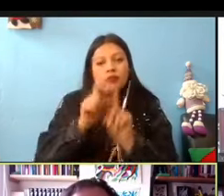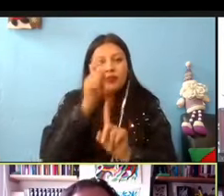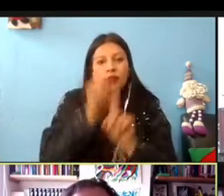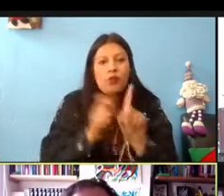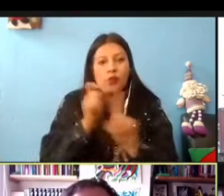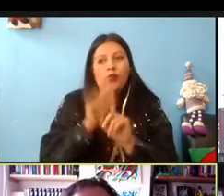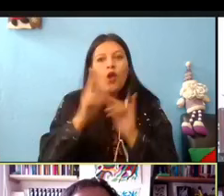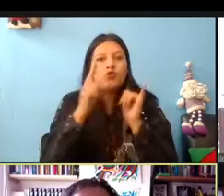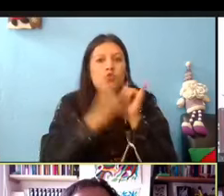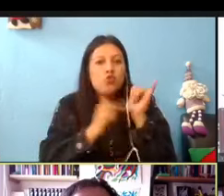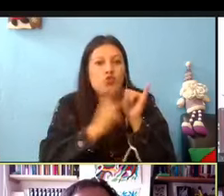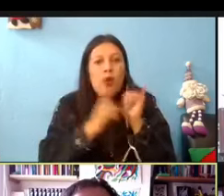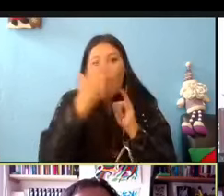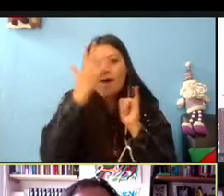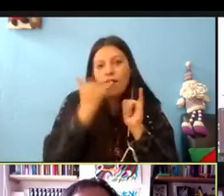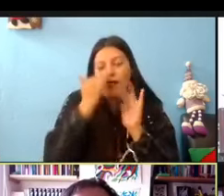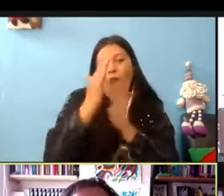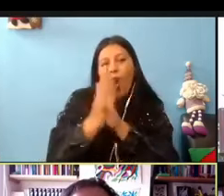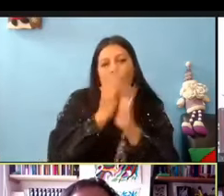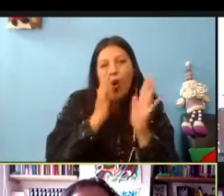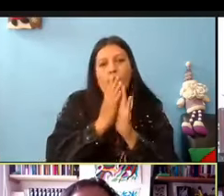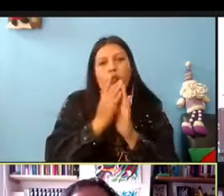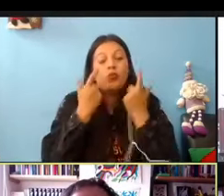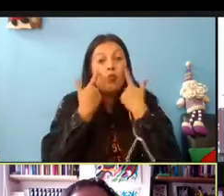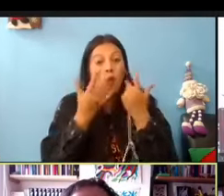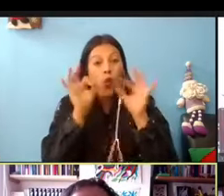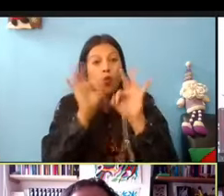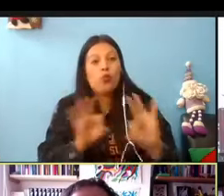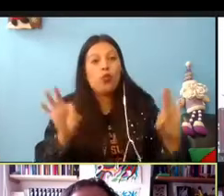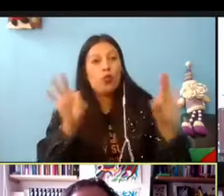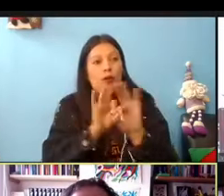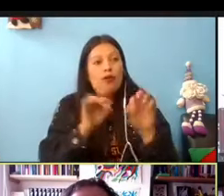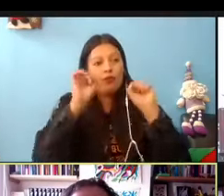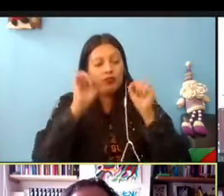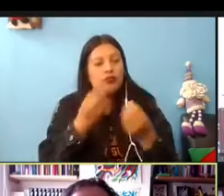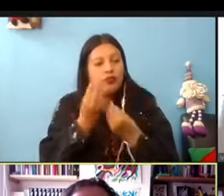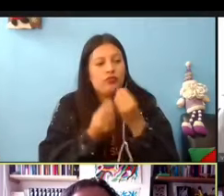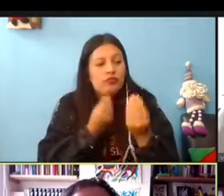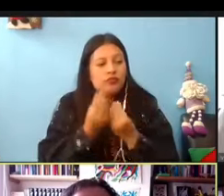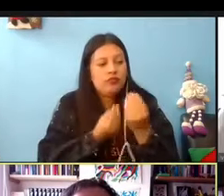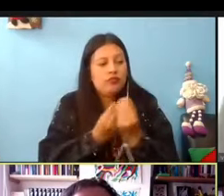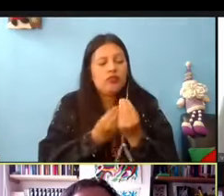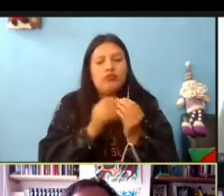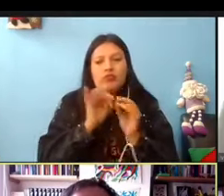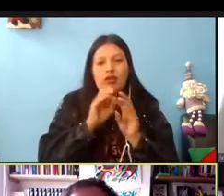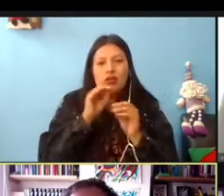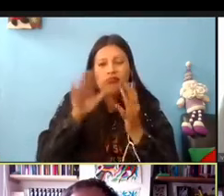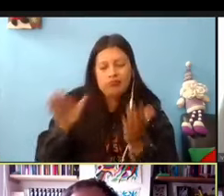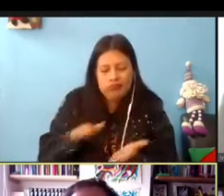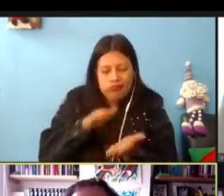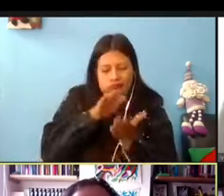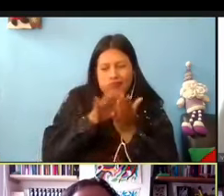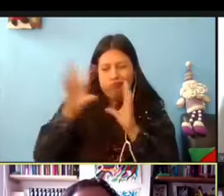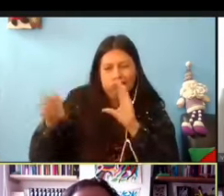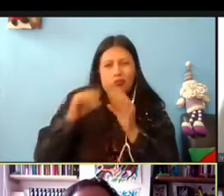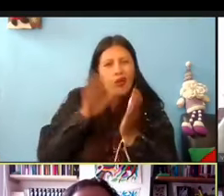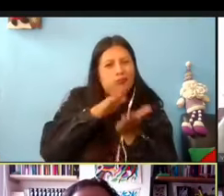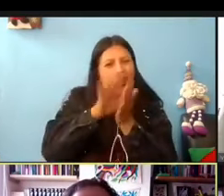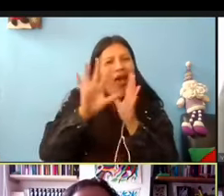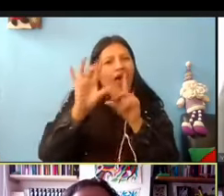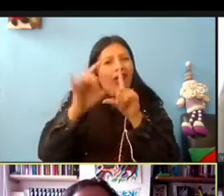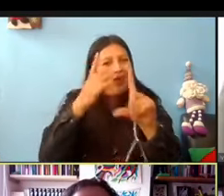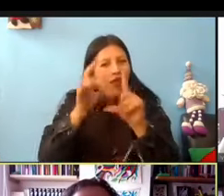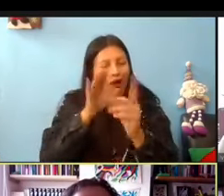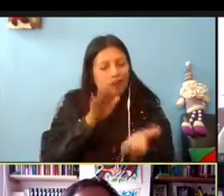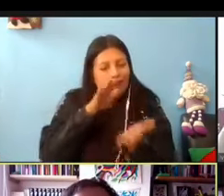en YouTube, en Facebook, nos comentan que sería muy importante poder hacer un repositorio digital en donde todo este